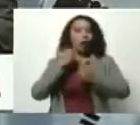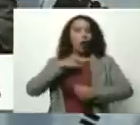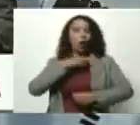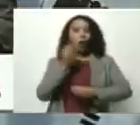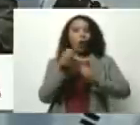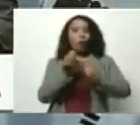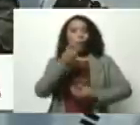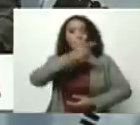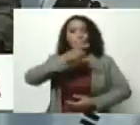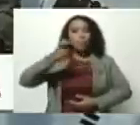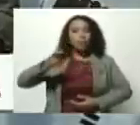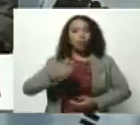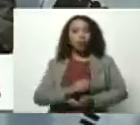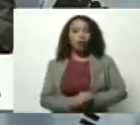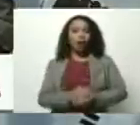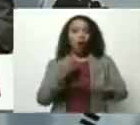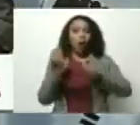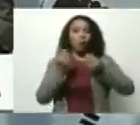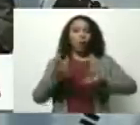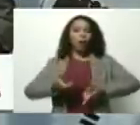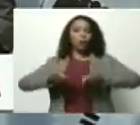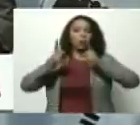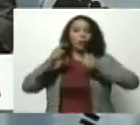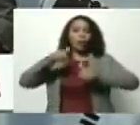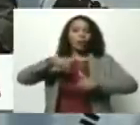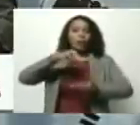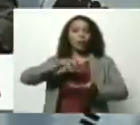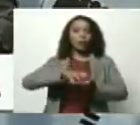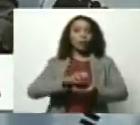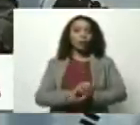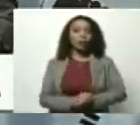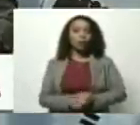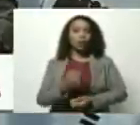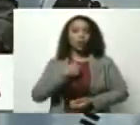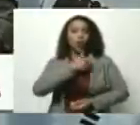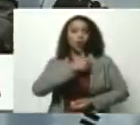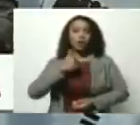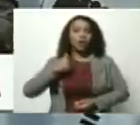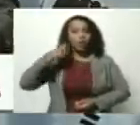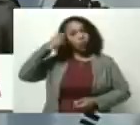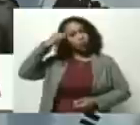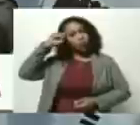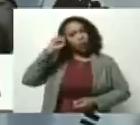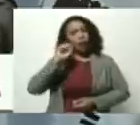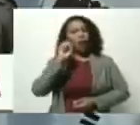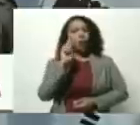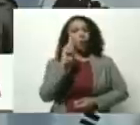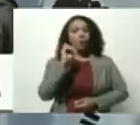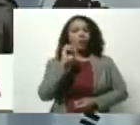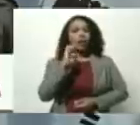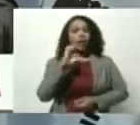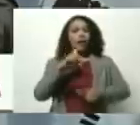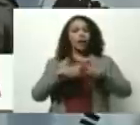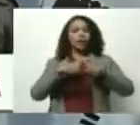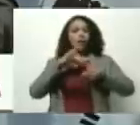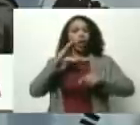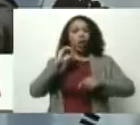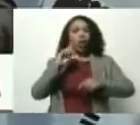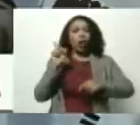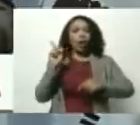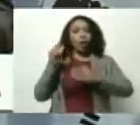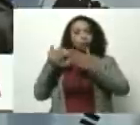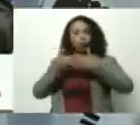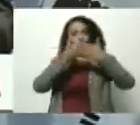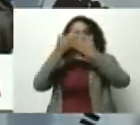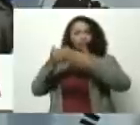ciudadanos, como autoridad de Estado. Y quiero recordar que la UNESCO, en un estudio del